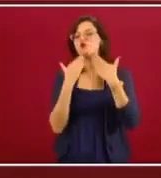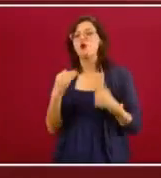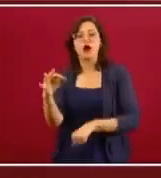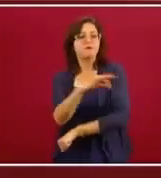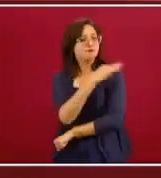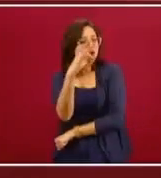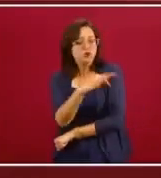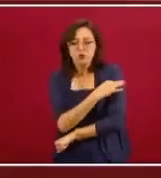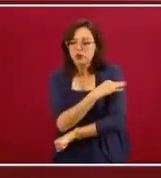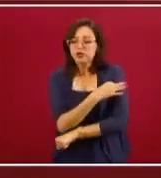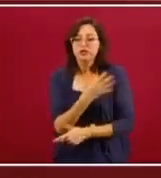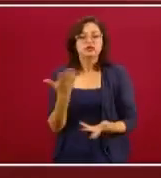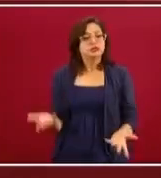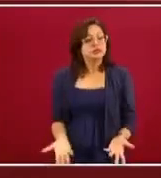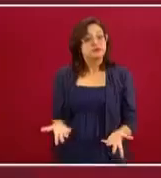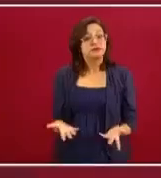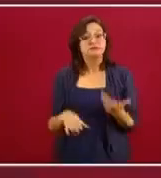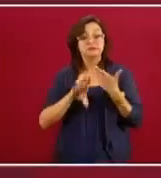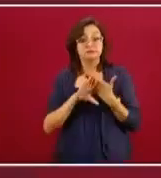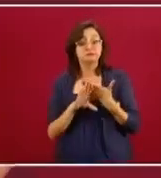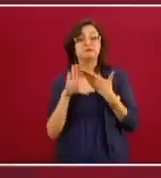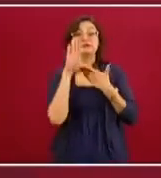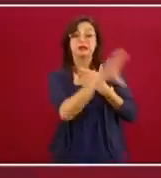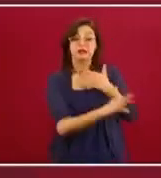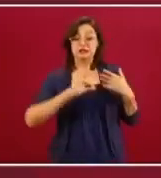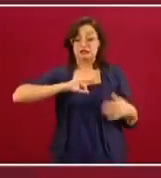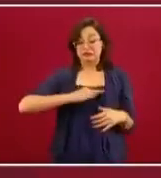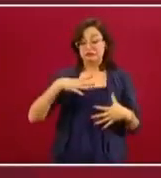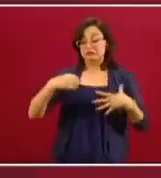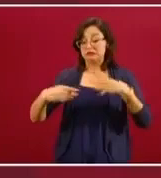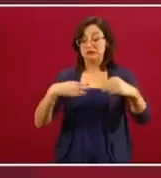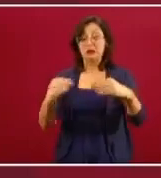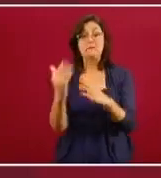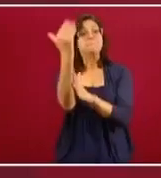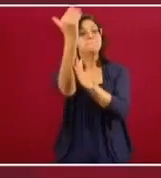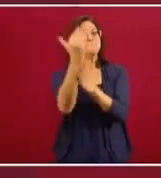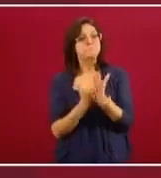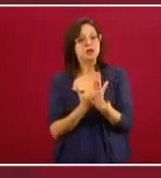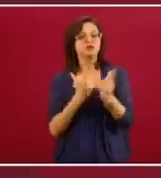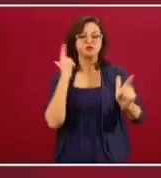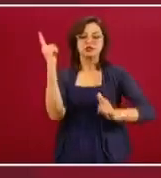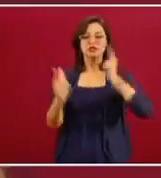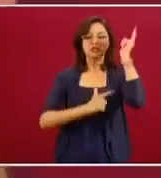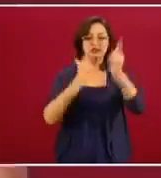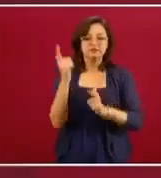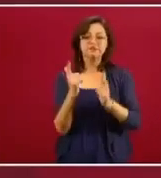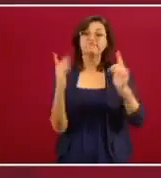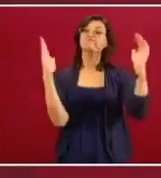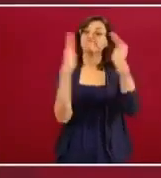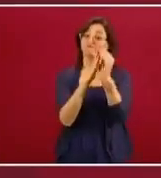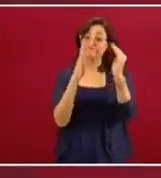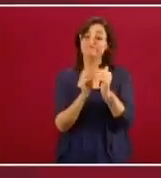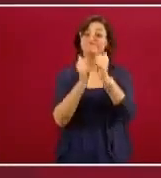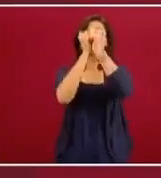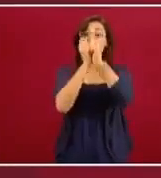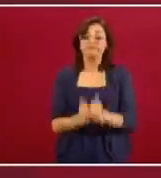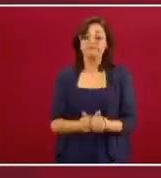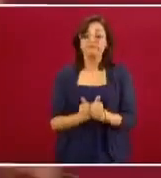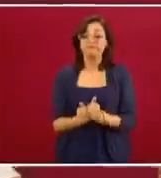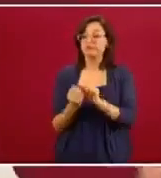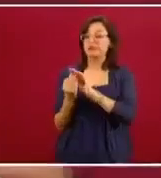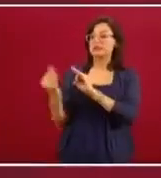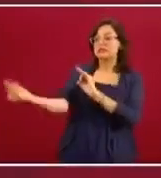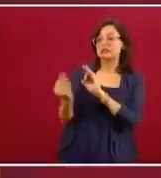vacuna, y la única manera de disminuir la intensidad de la transmisión es quedándonos en casa,